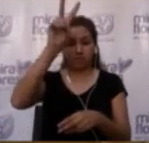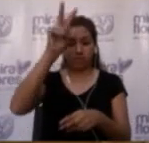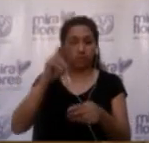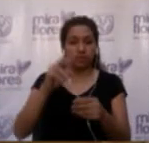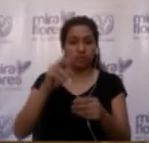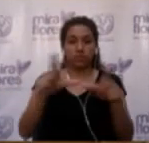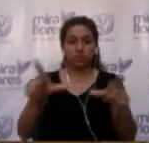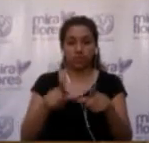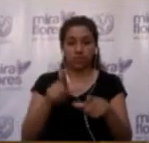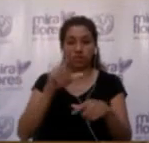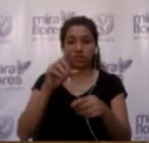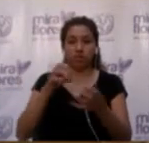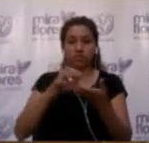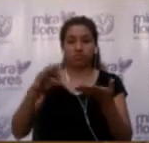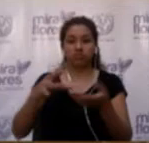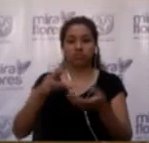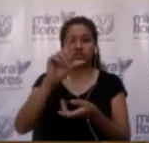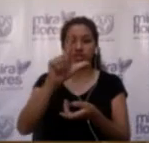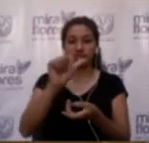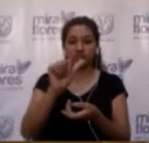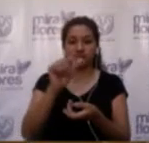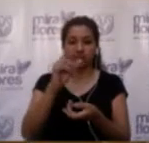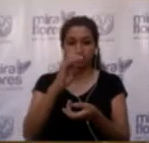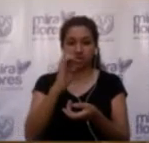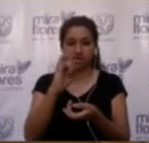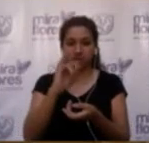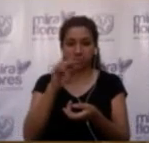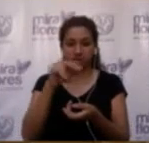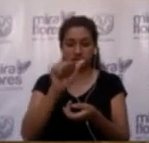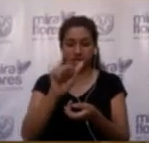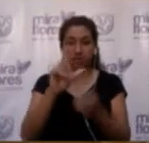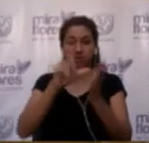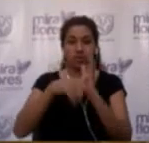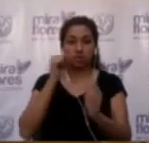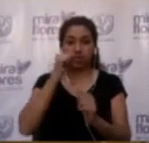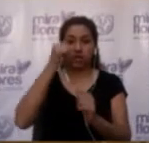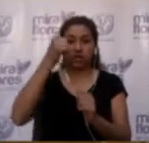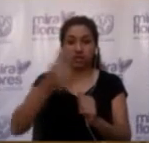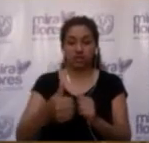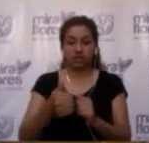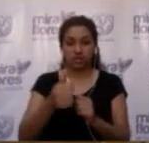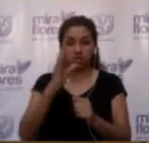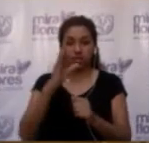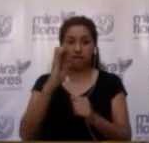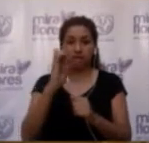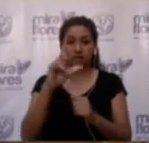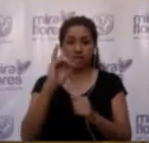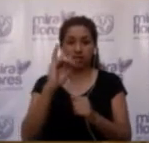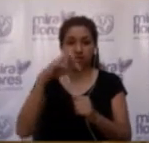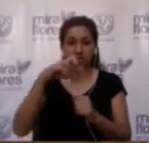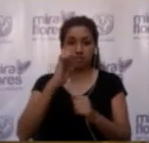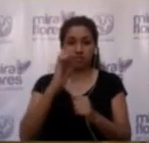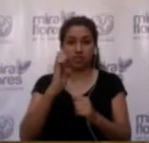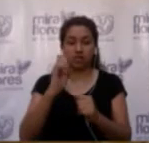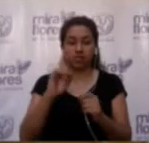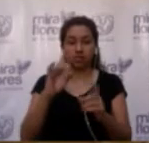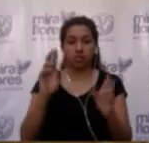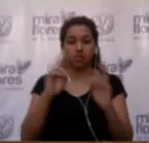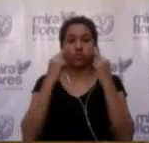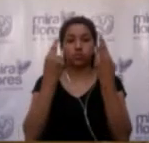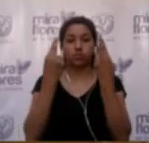de La Reina. Al día siguiente estuvimos con el alcalde metropolitano, Felipe Alessandri, tuvimos una reunión muy